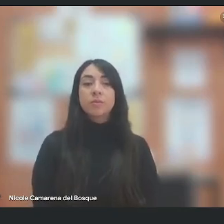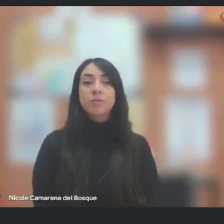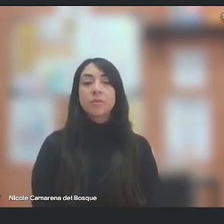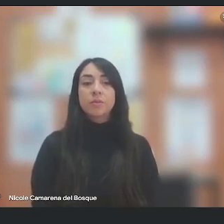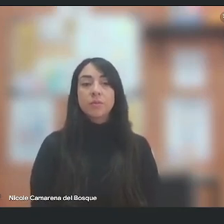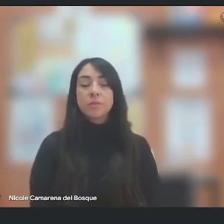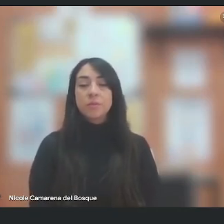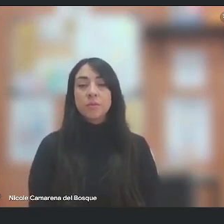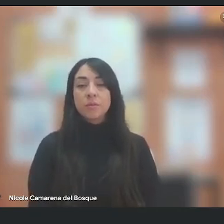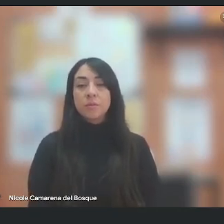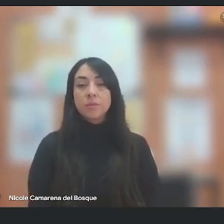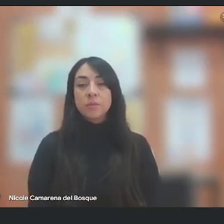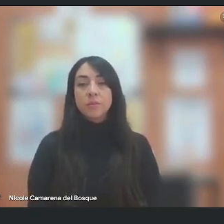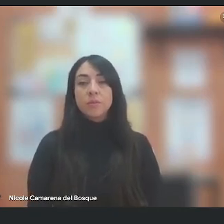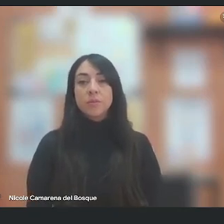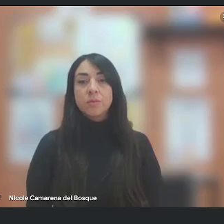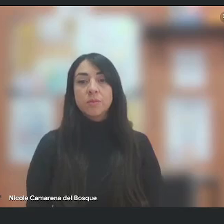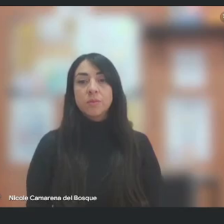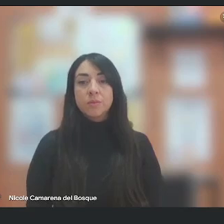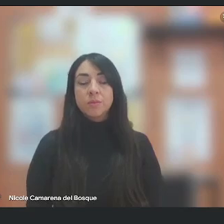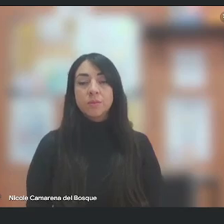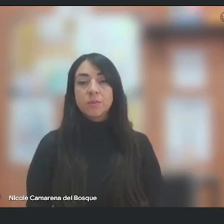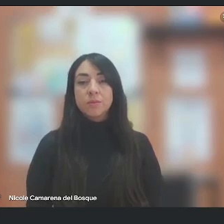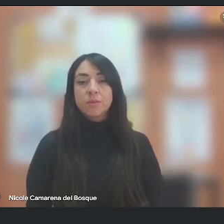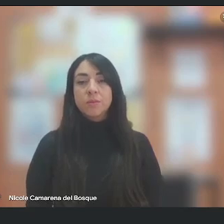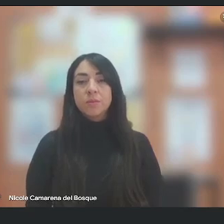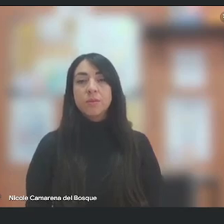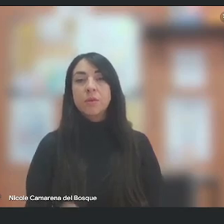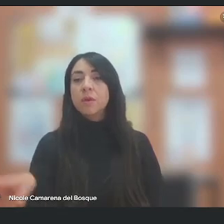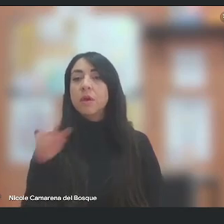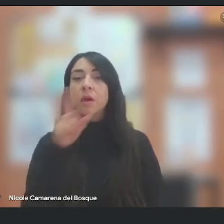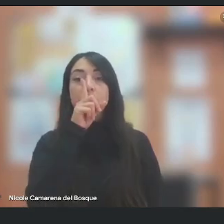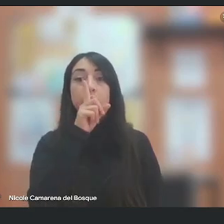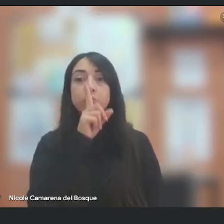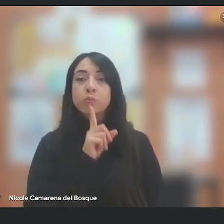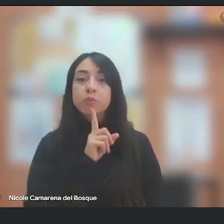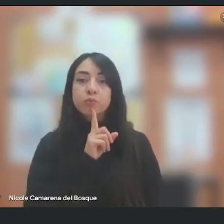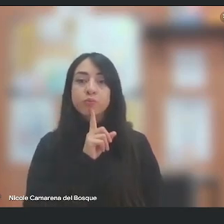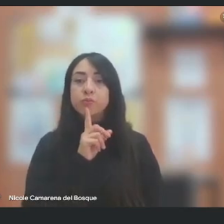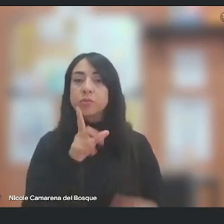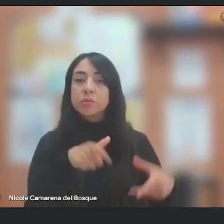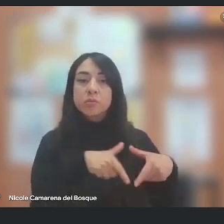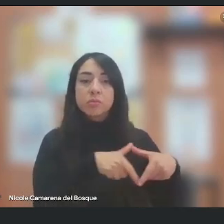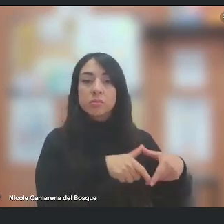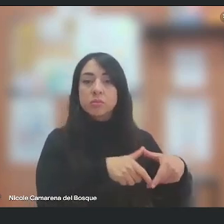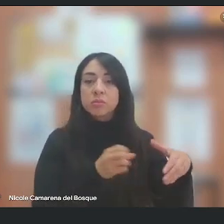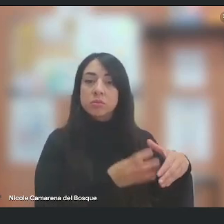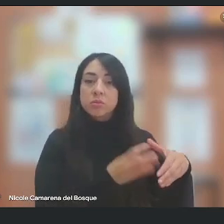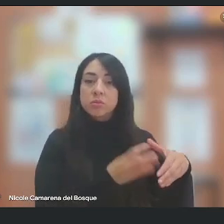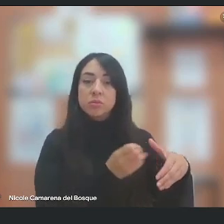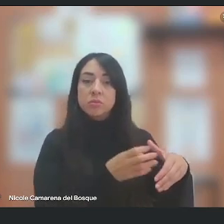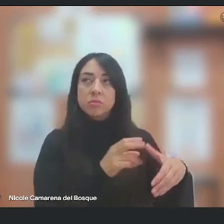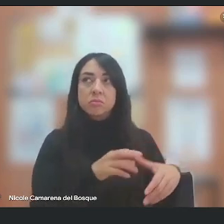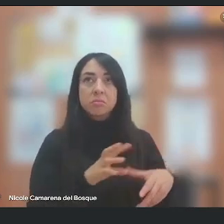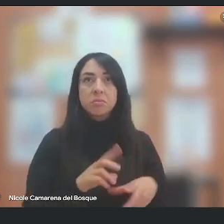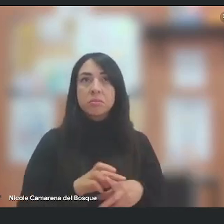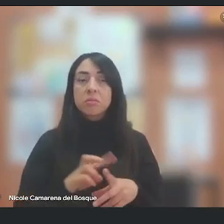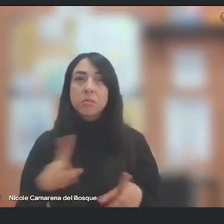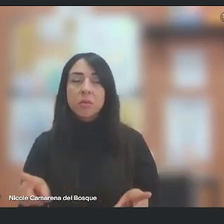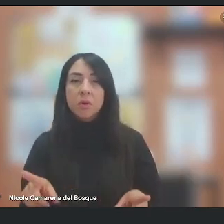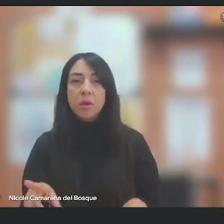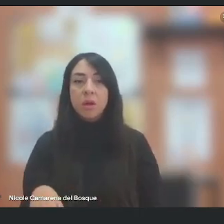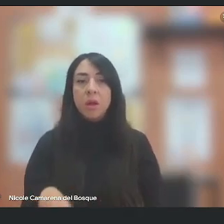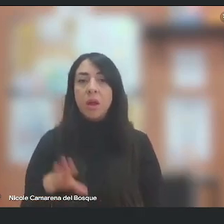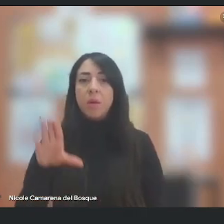Entonces, guardar silencio acerca de la menstruación es el resultado de ignorancia, no solo social, sino también